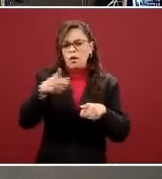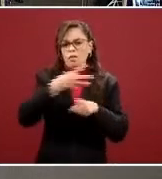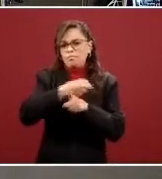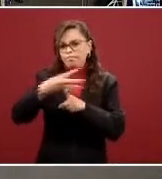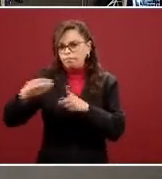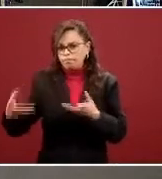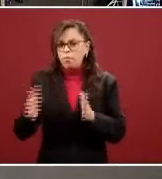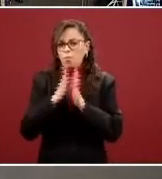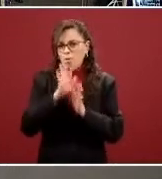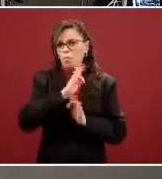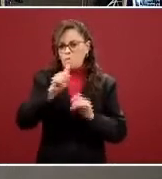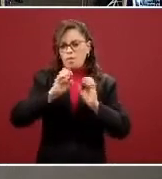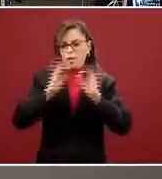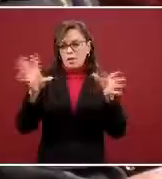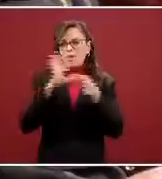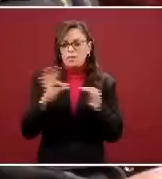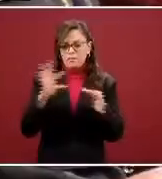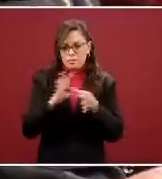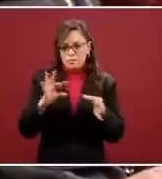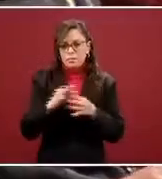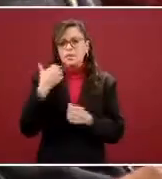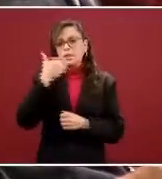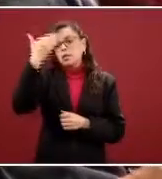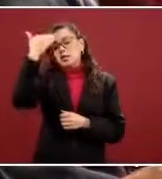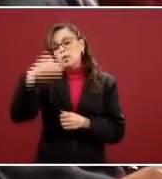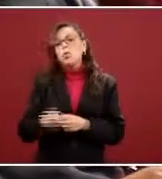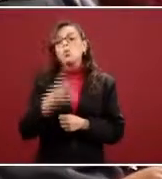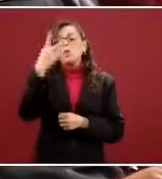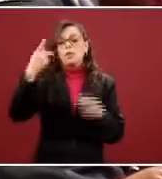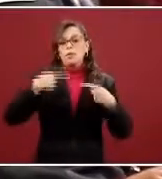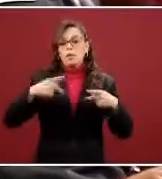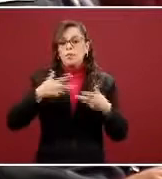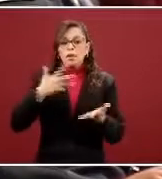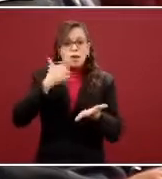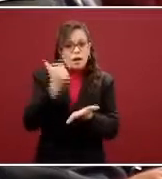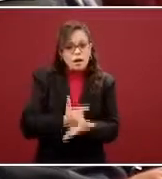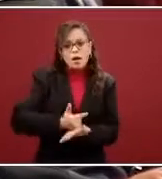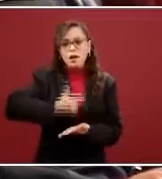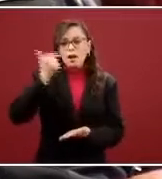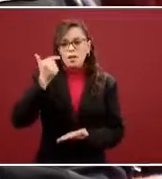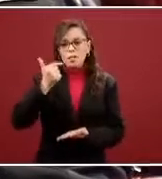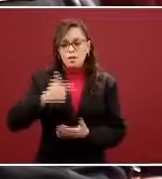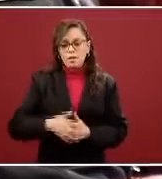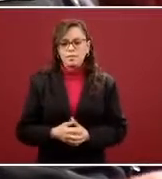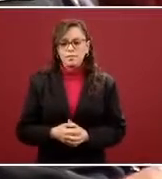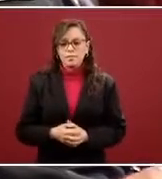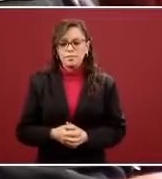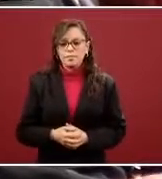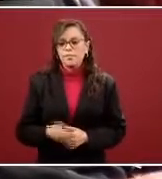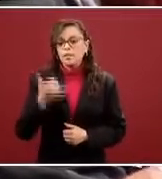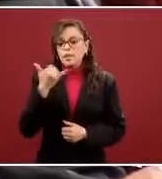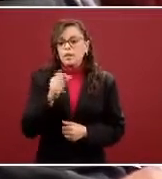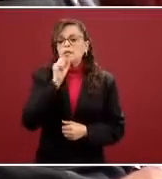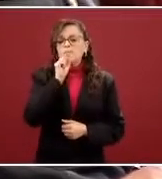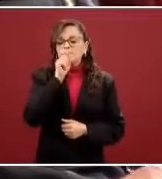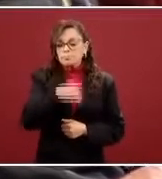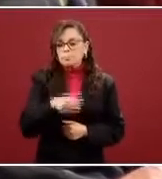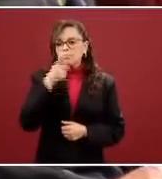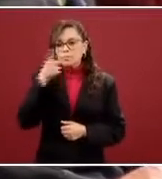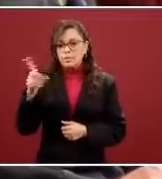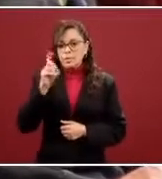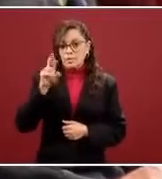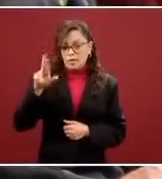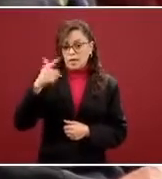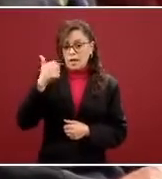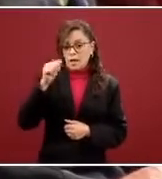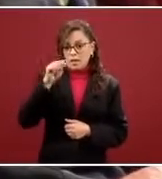si nos puede decir cuántas personas están graves. Y también hablaban el doctor Gatell de